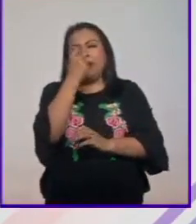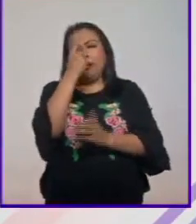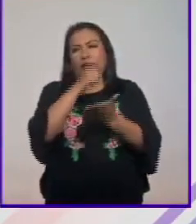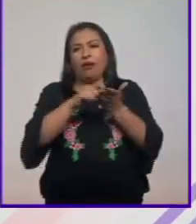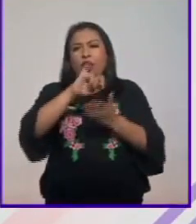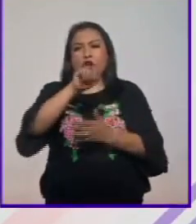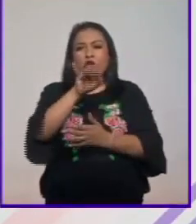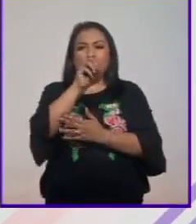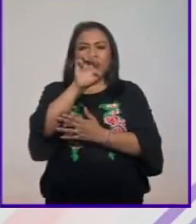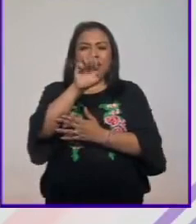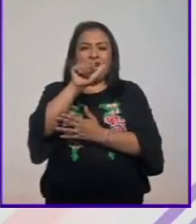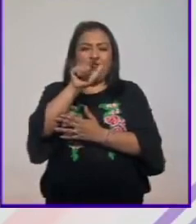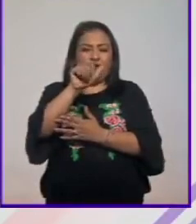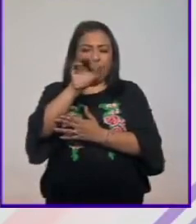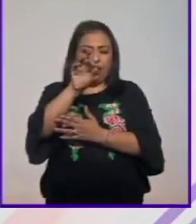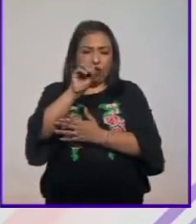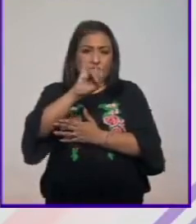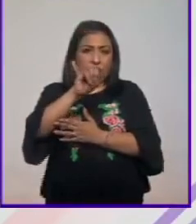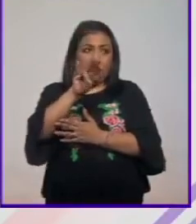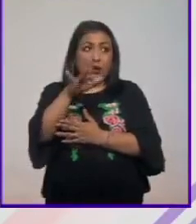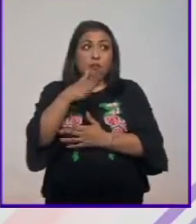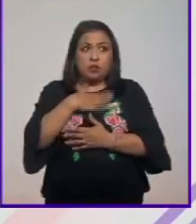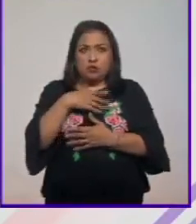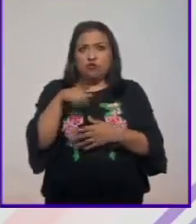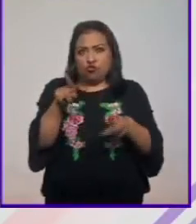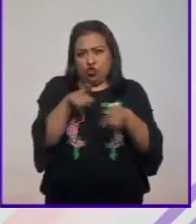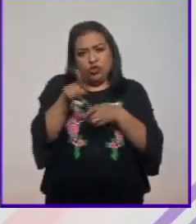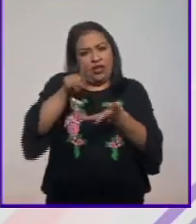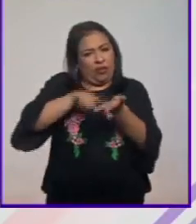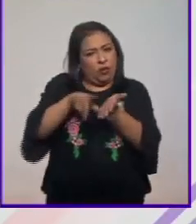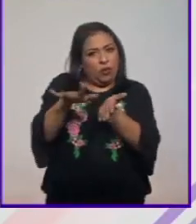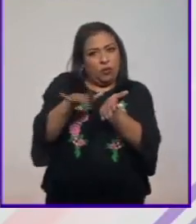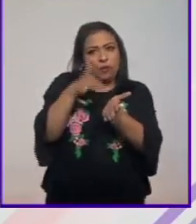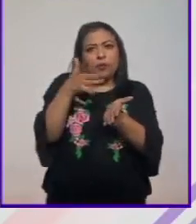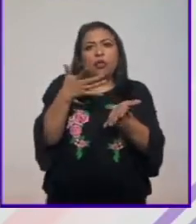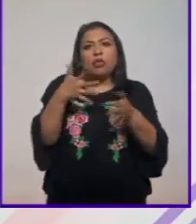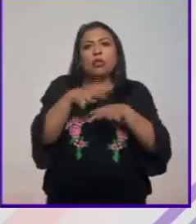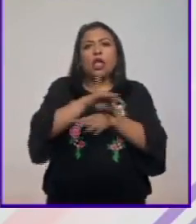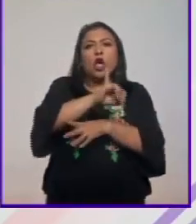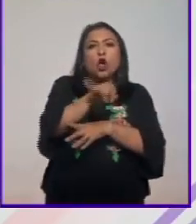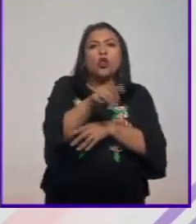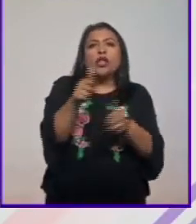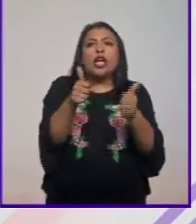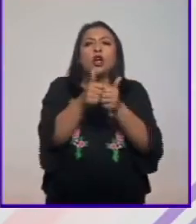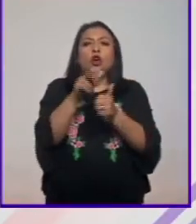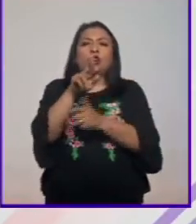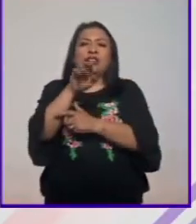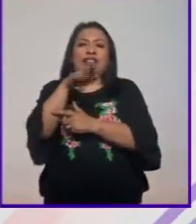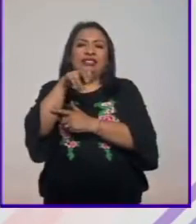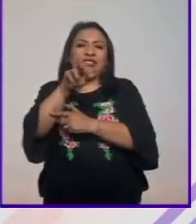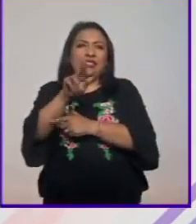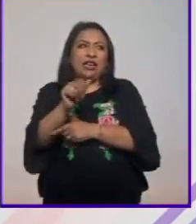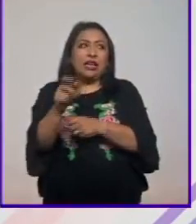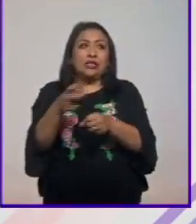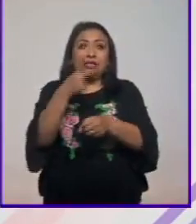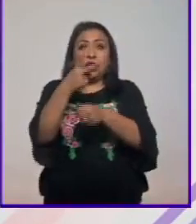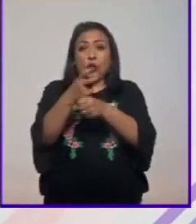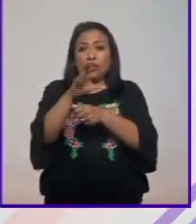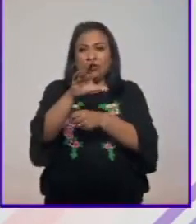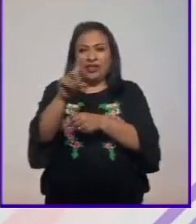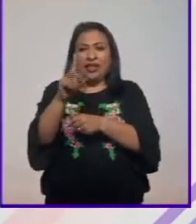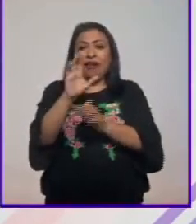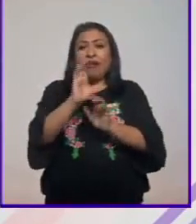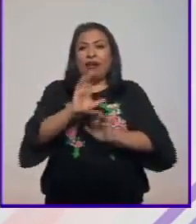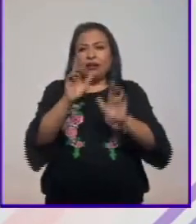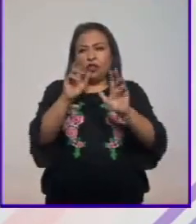Jiménez. Y bueno, y en mi música hay influencia también. He mezclado la jota con la ranchera. En mi segundo disco, la canción